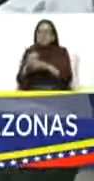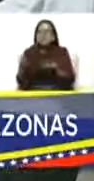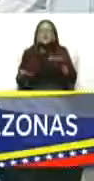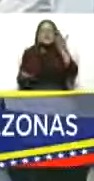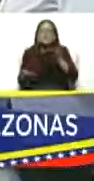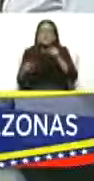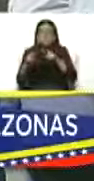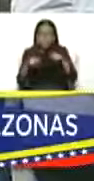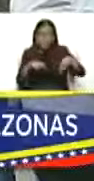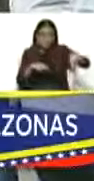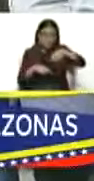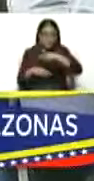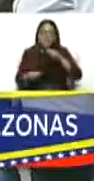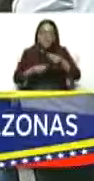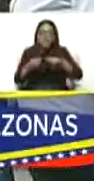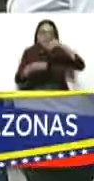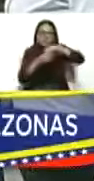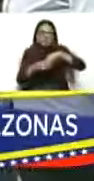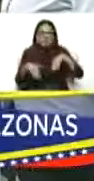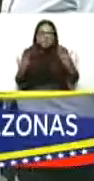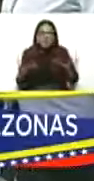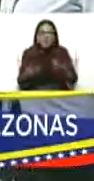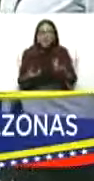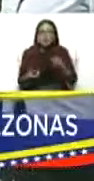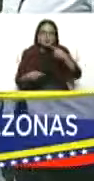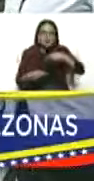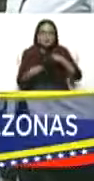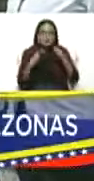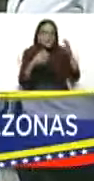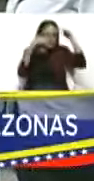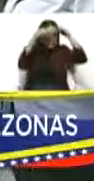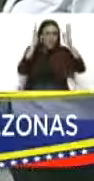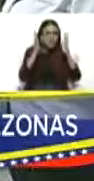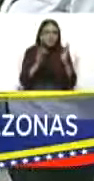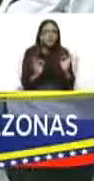esta unidad tiene la capacidad para atender